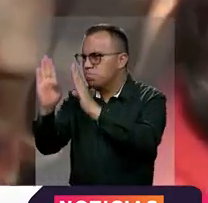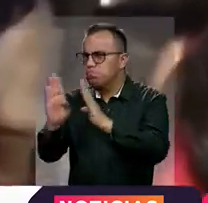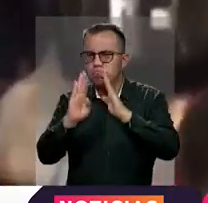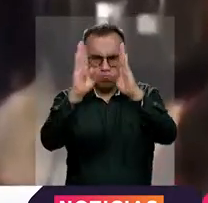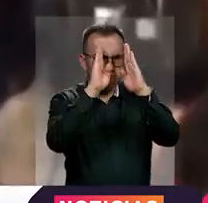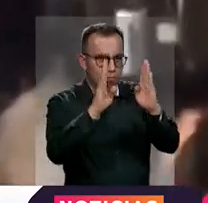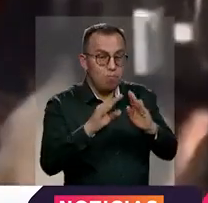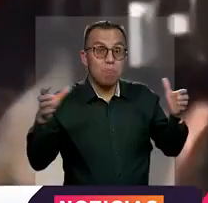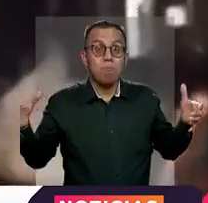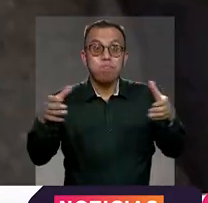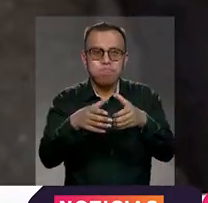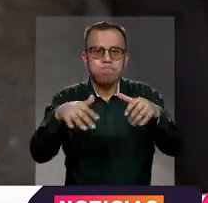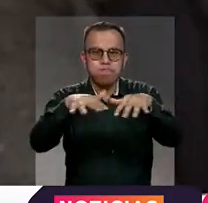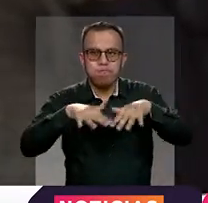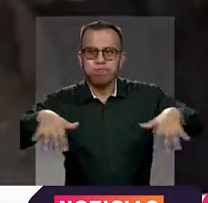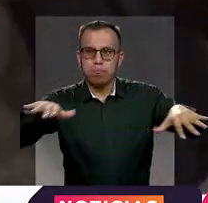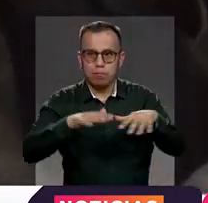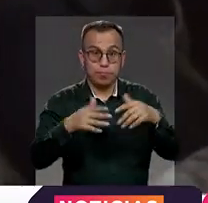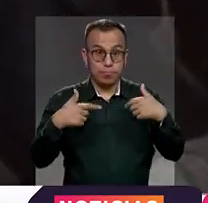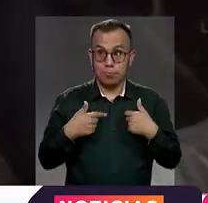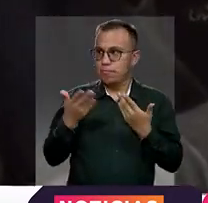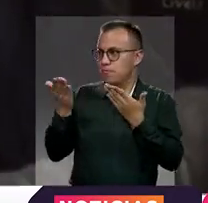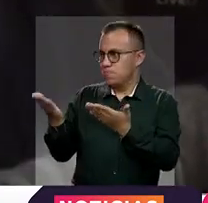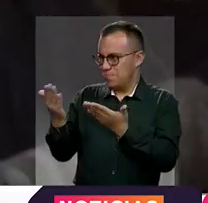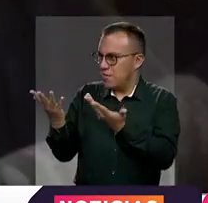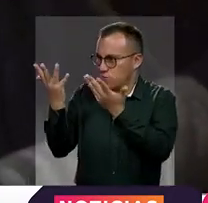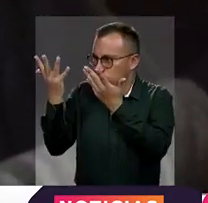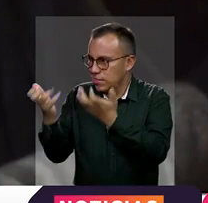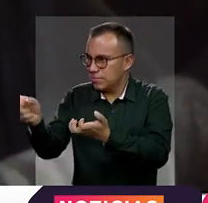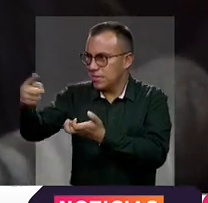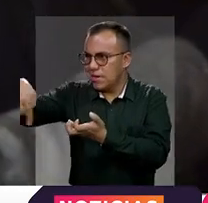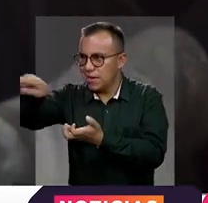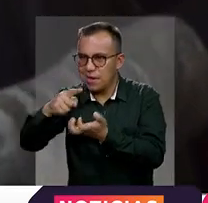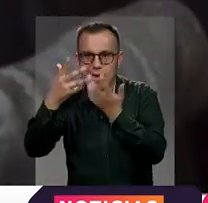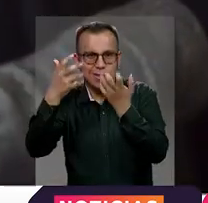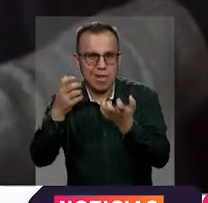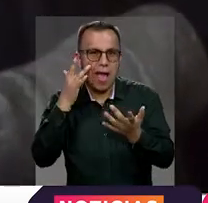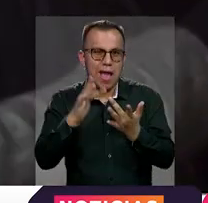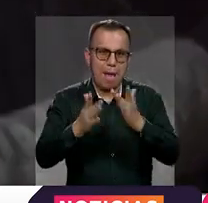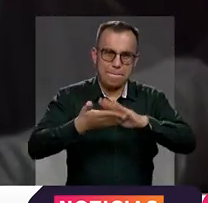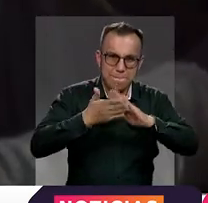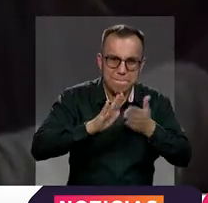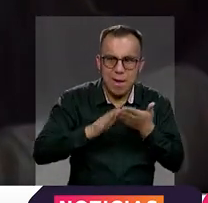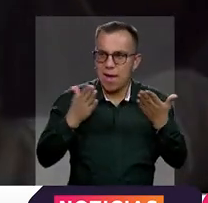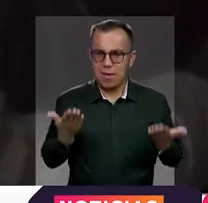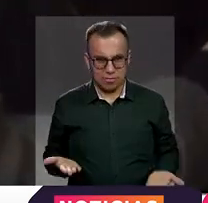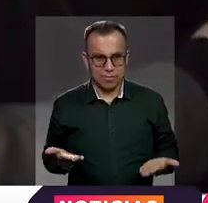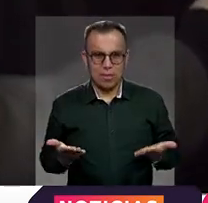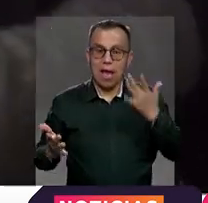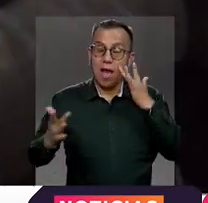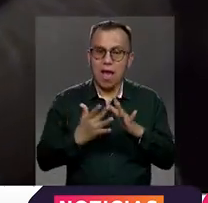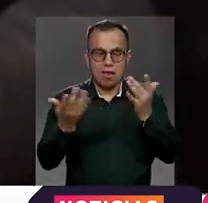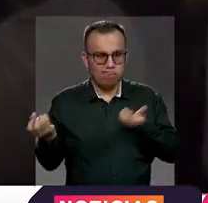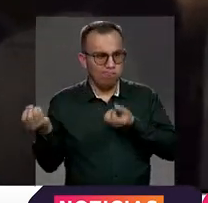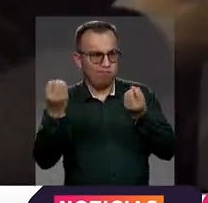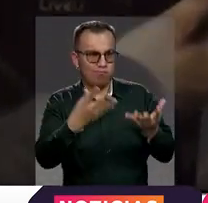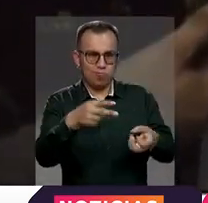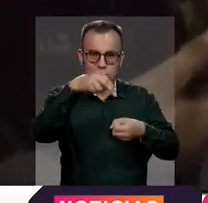que estaban en el punto. Si ustedes quieren realmente tener paz, armonía, darle a la